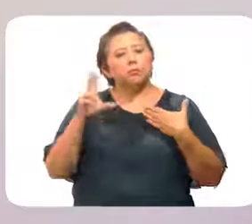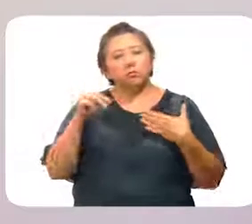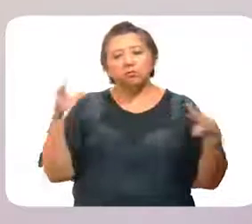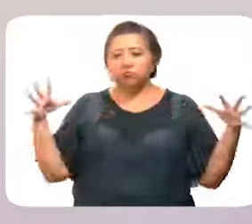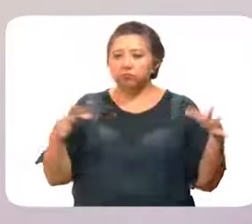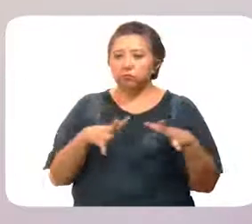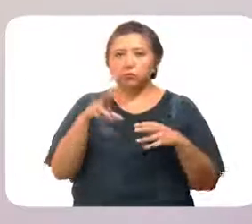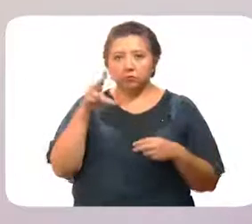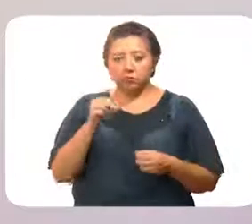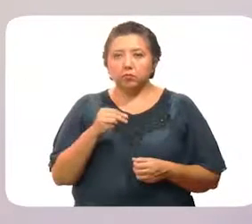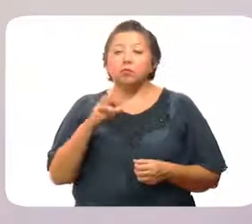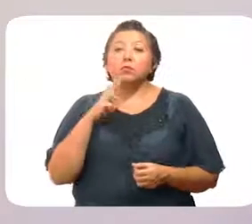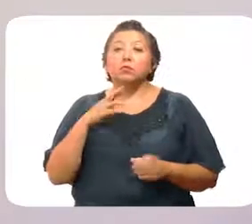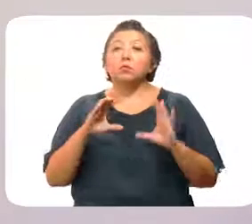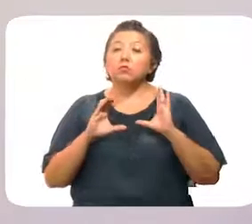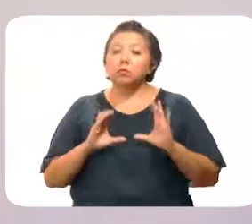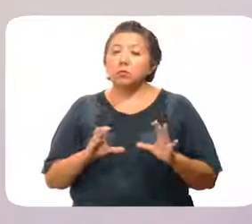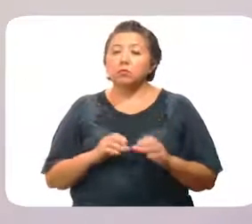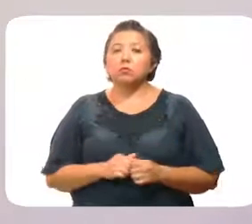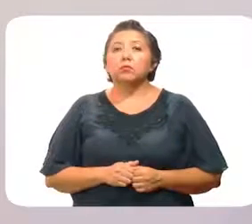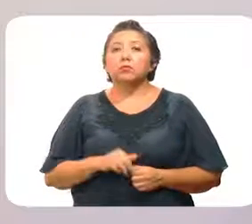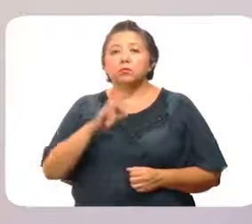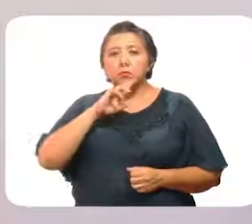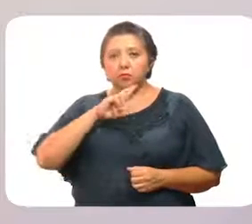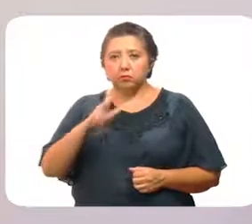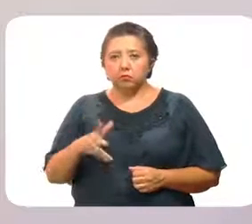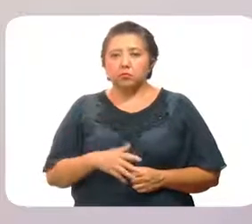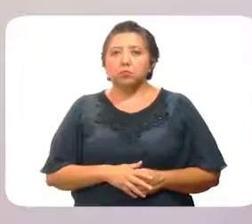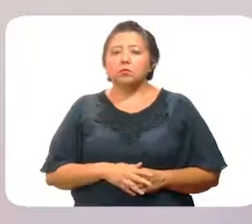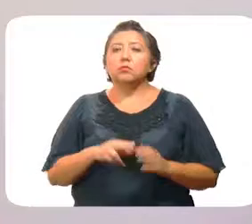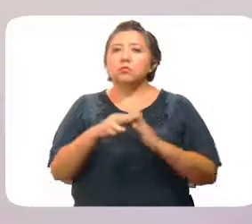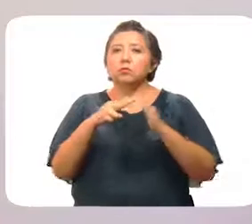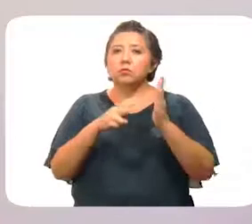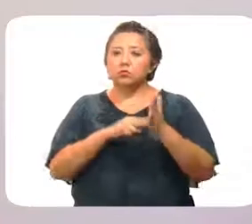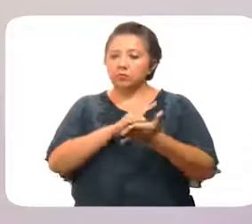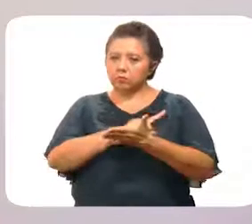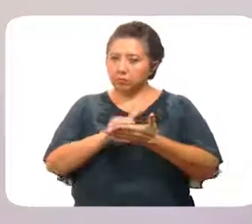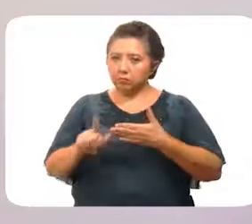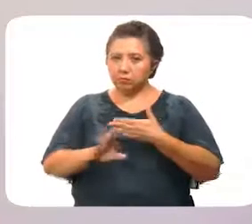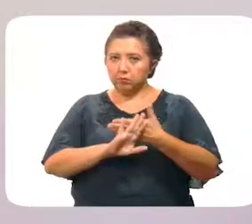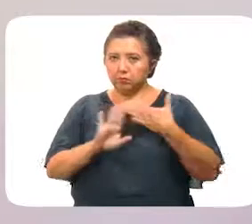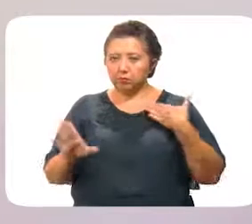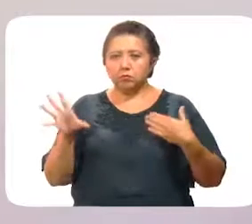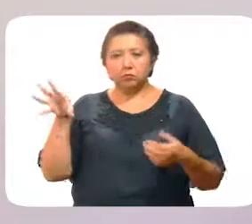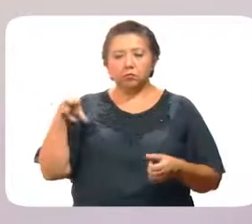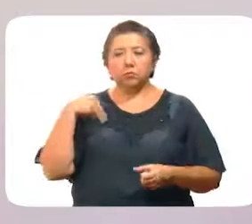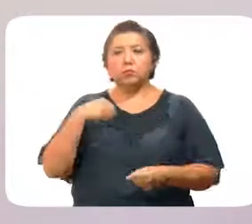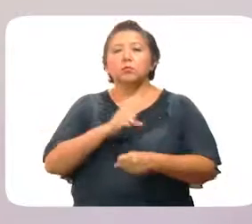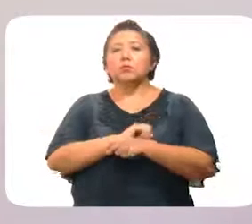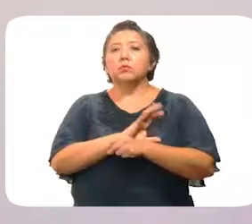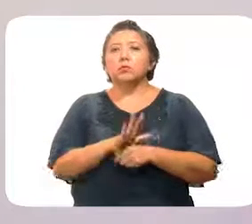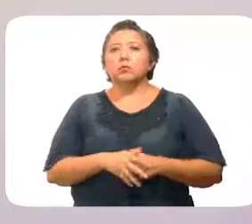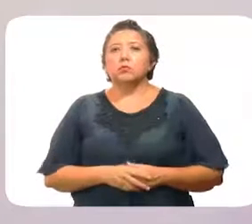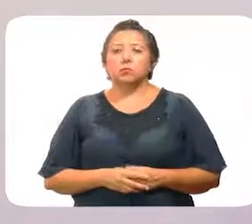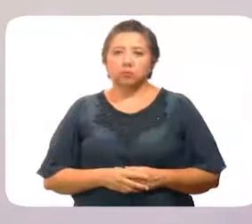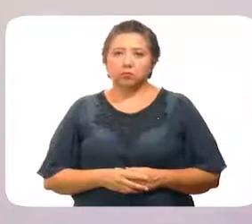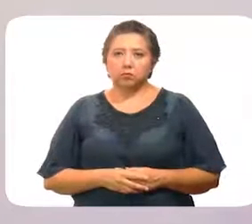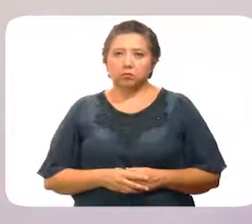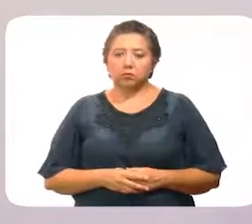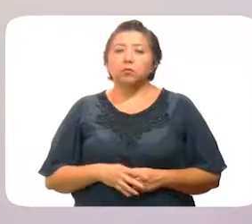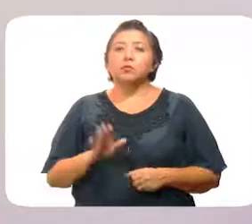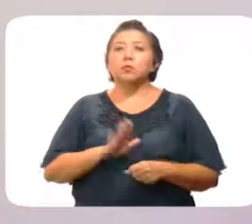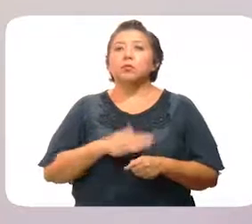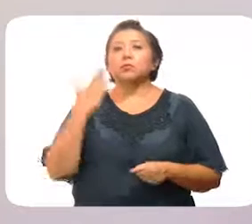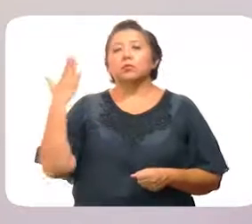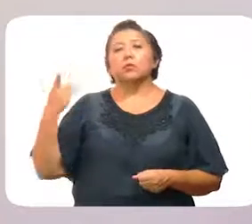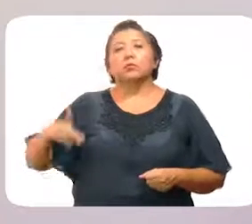la responsabilidad individual y fortaleciendo las medidas de higiene para prevenir la transmisión del coronavirus. Por